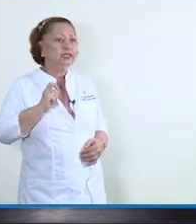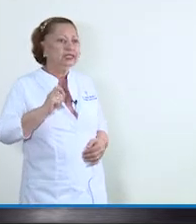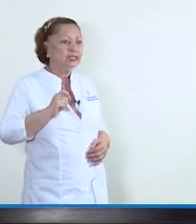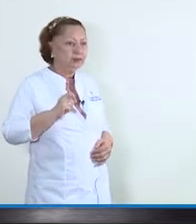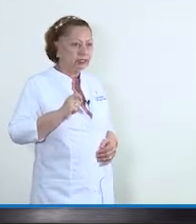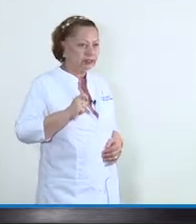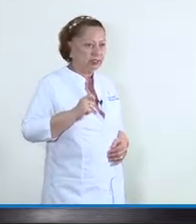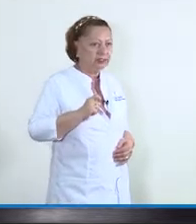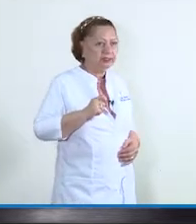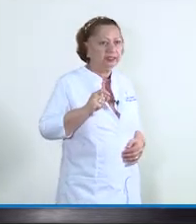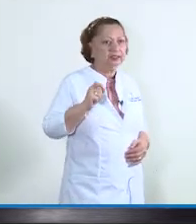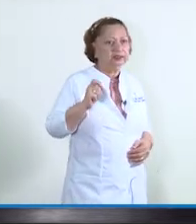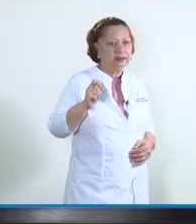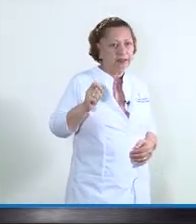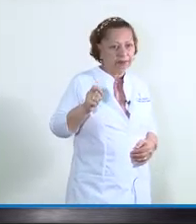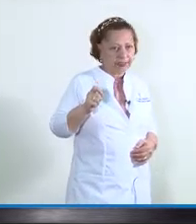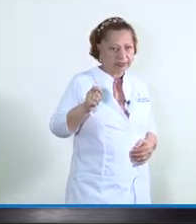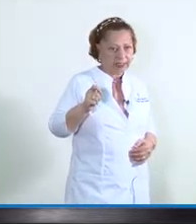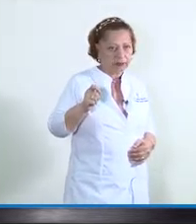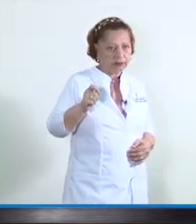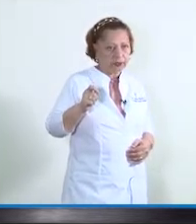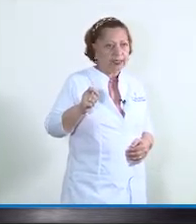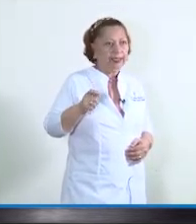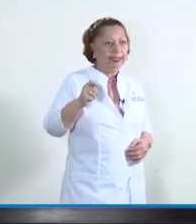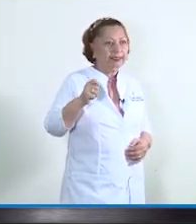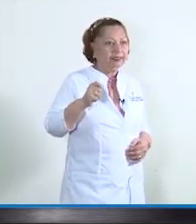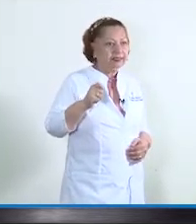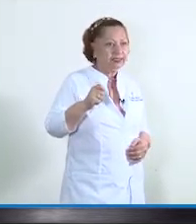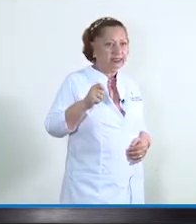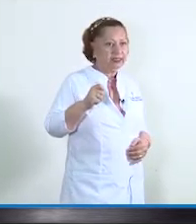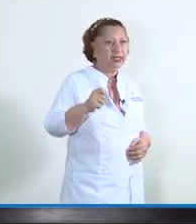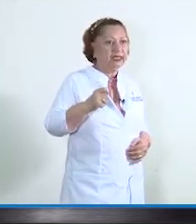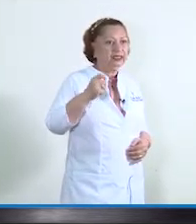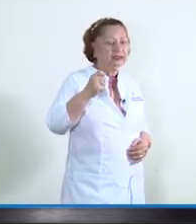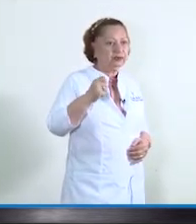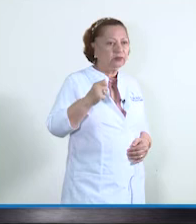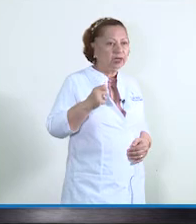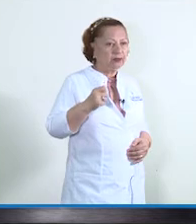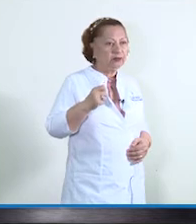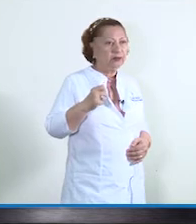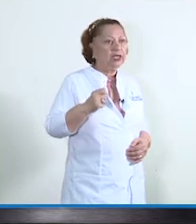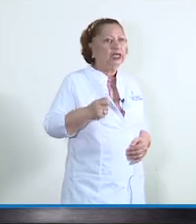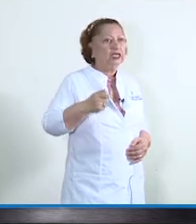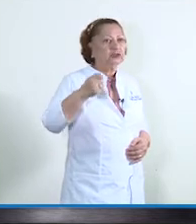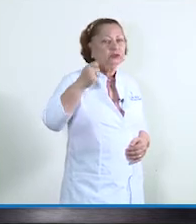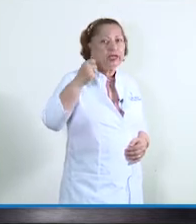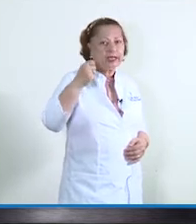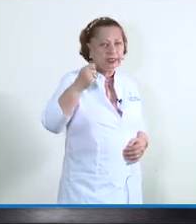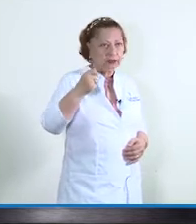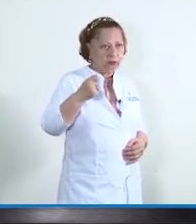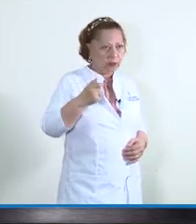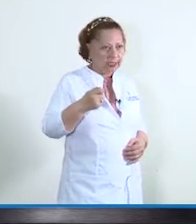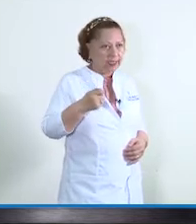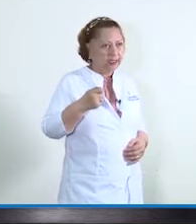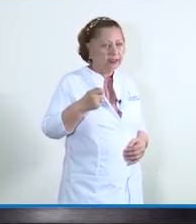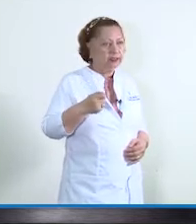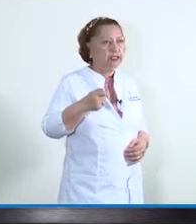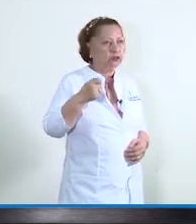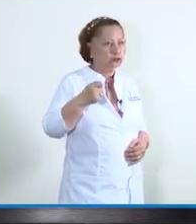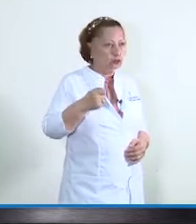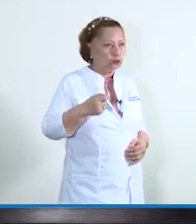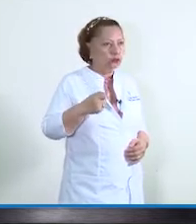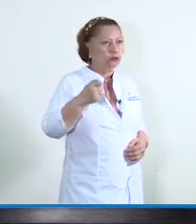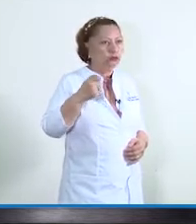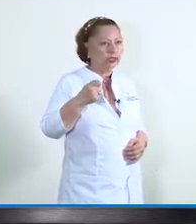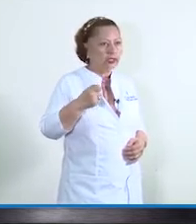futuro ni presente sin pasado. Es decir, cada ser humano es una escuela